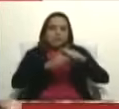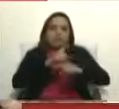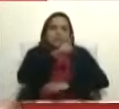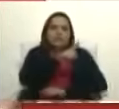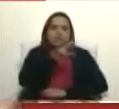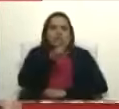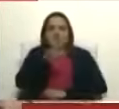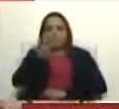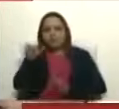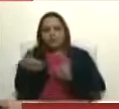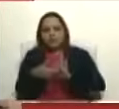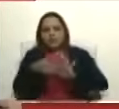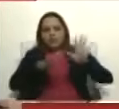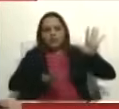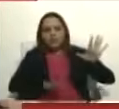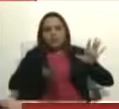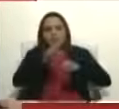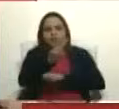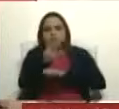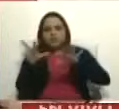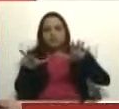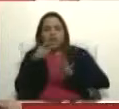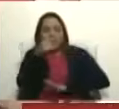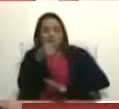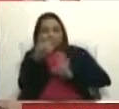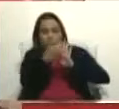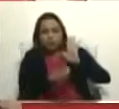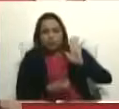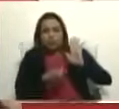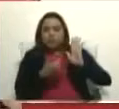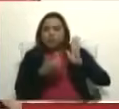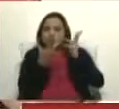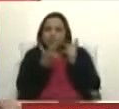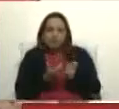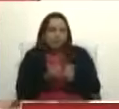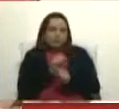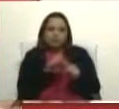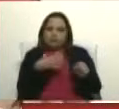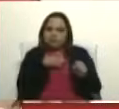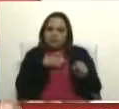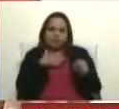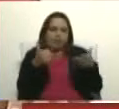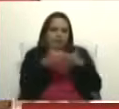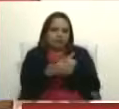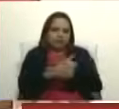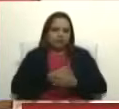104.928. Estos números son inobjetables. Son inobjetables.